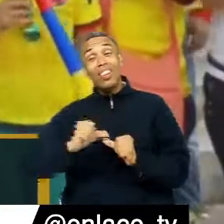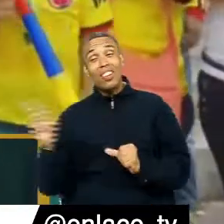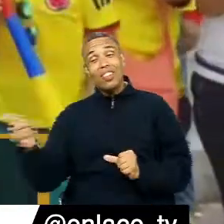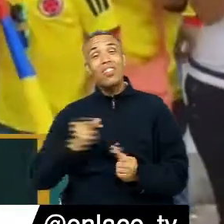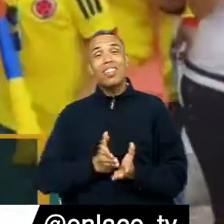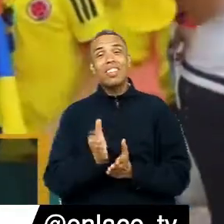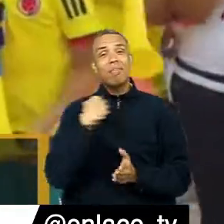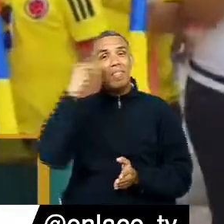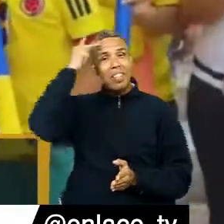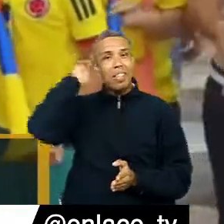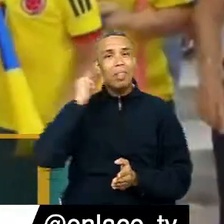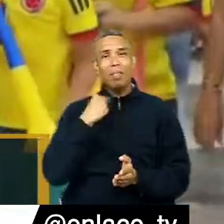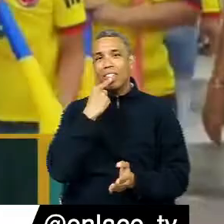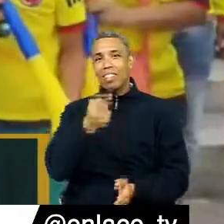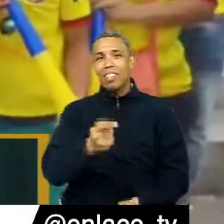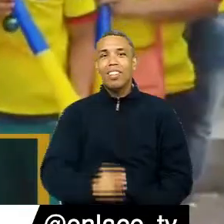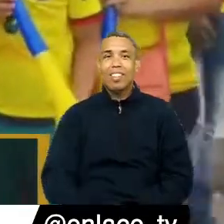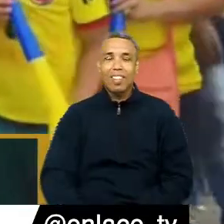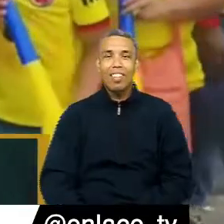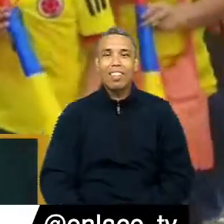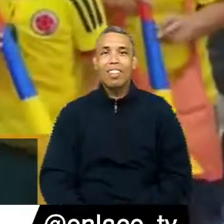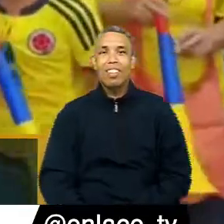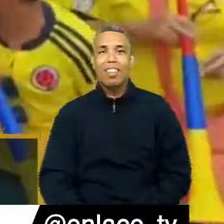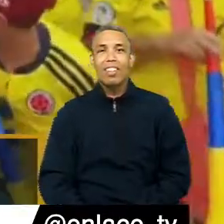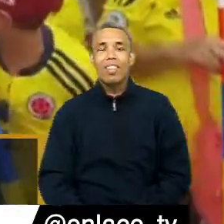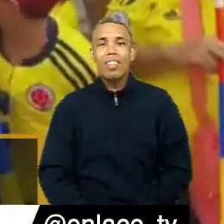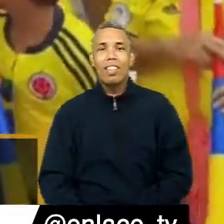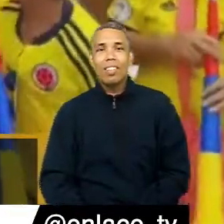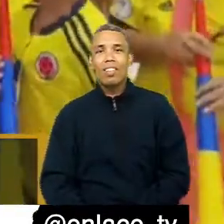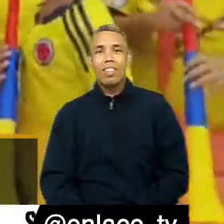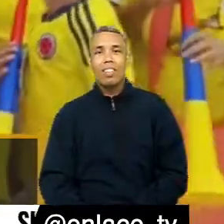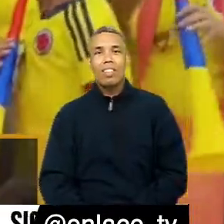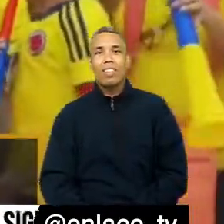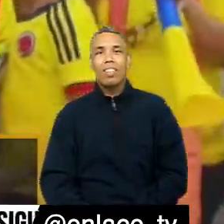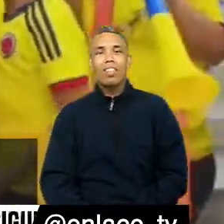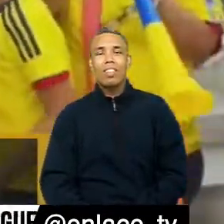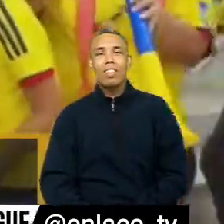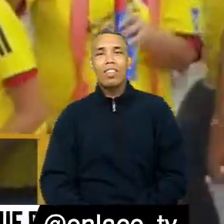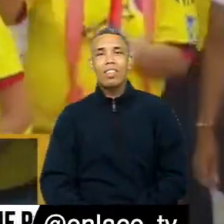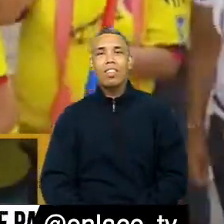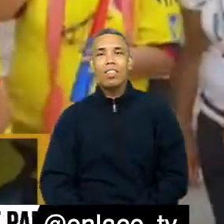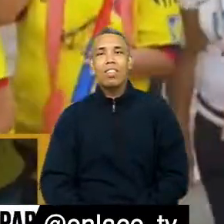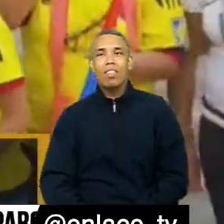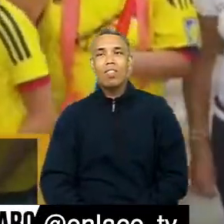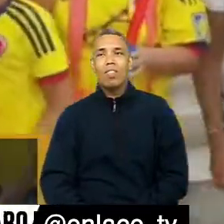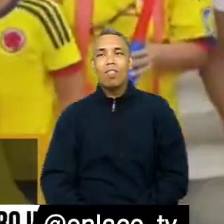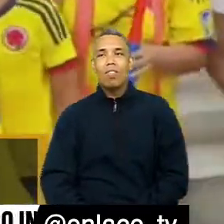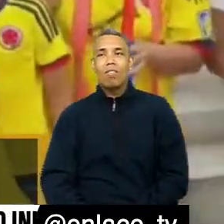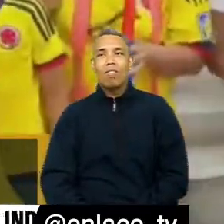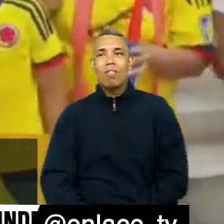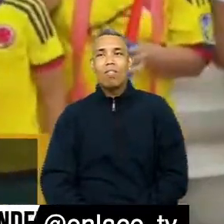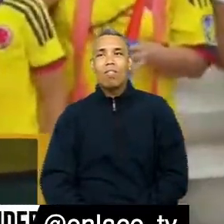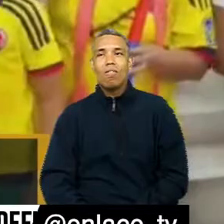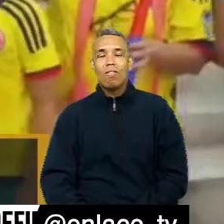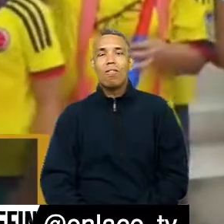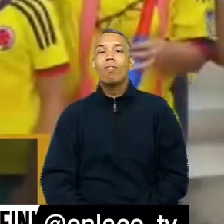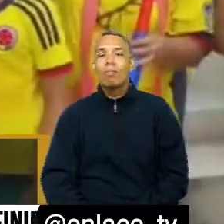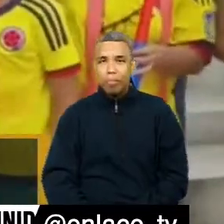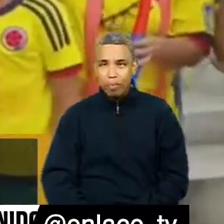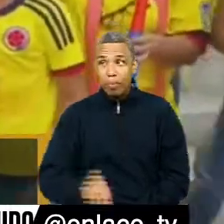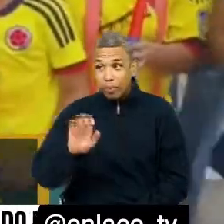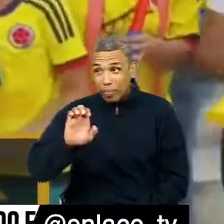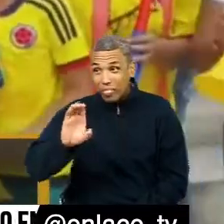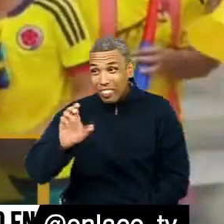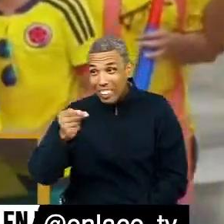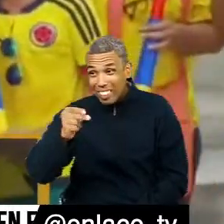Con el reconocimiento para la empresa americana de servicios, también para el Pote Gómez, para nuestro amigo Andrés Echeverri y para Proyectos